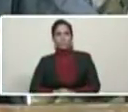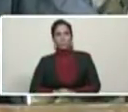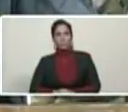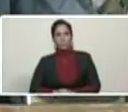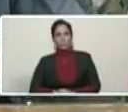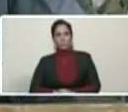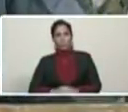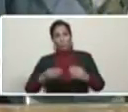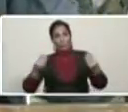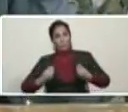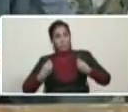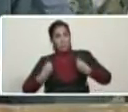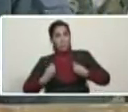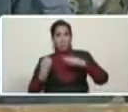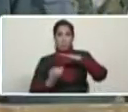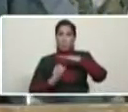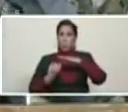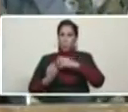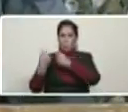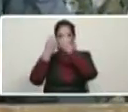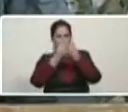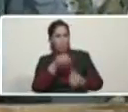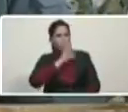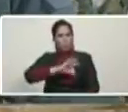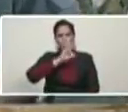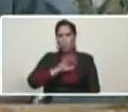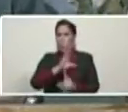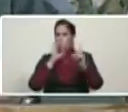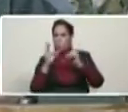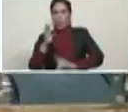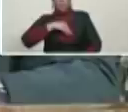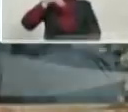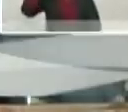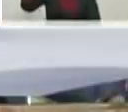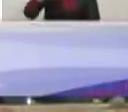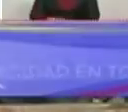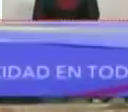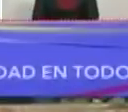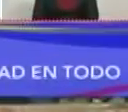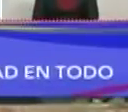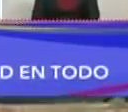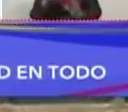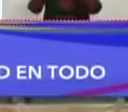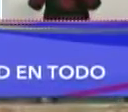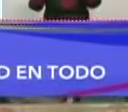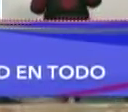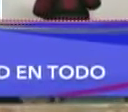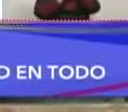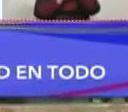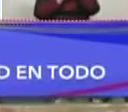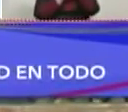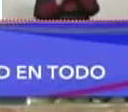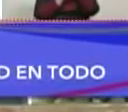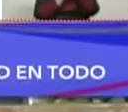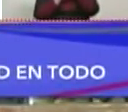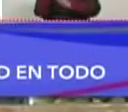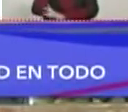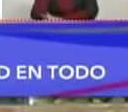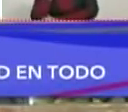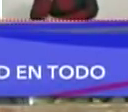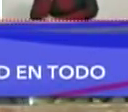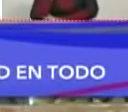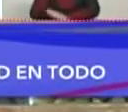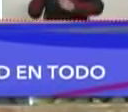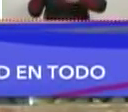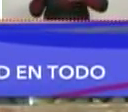de la vida institucional, económica, social, cultural, espiritual, constitucional. Bolívar marcó